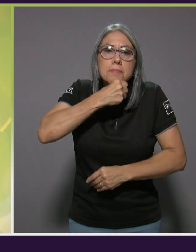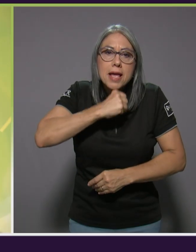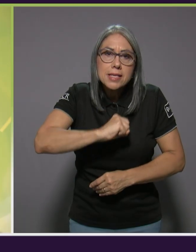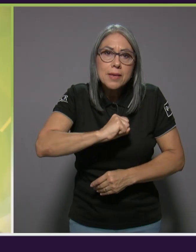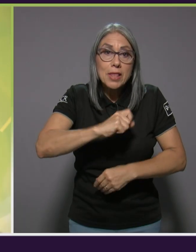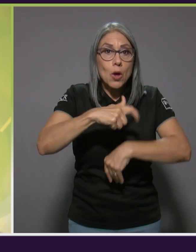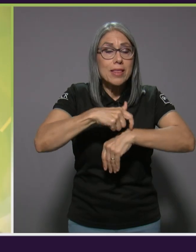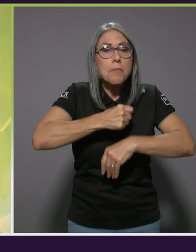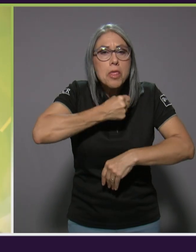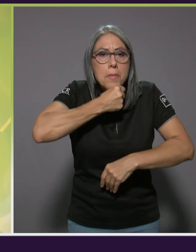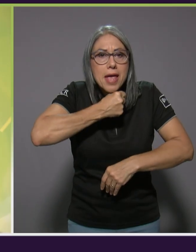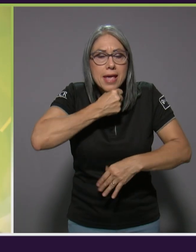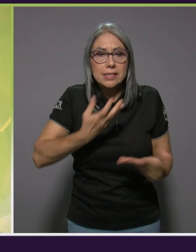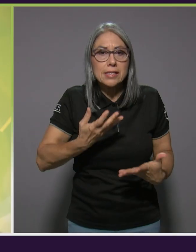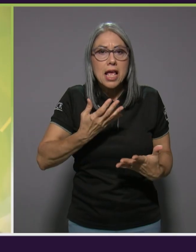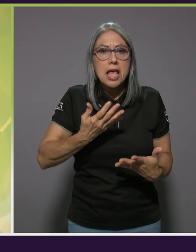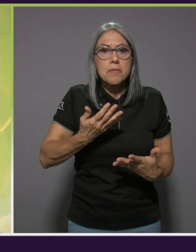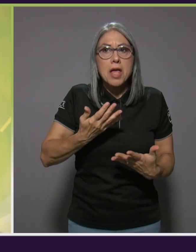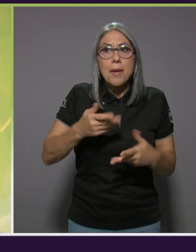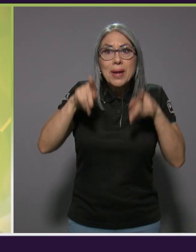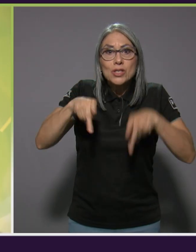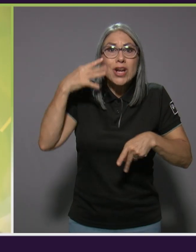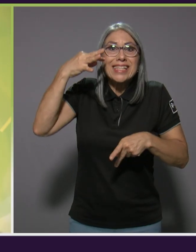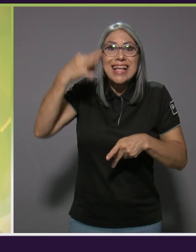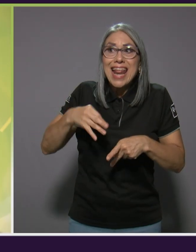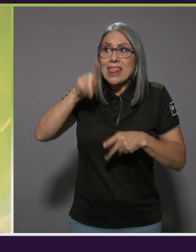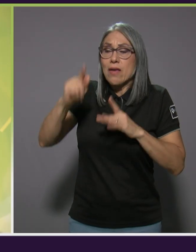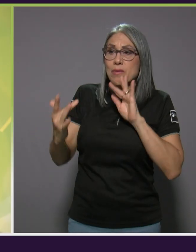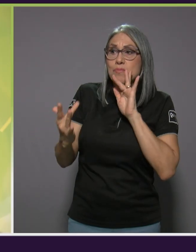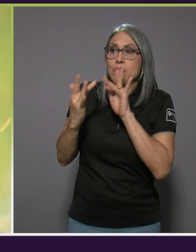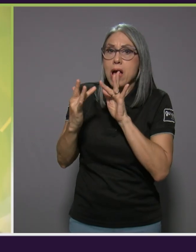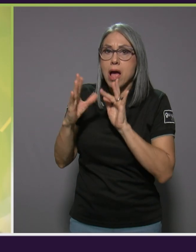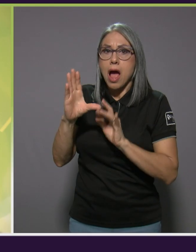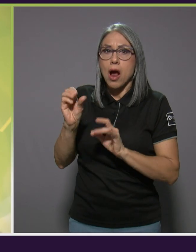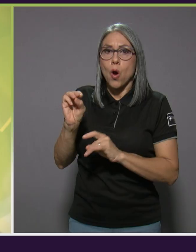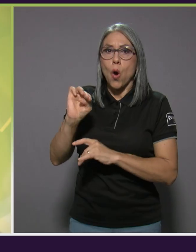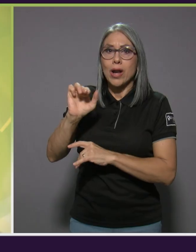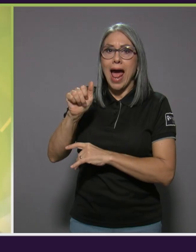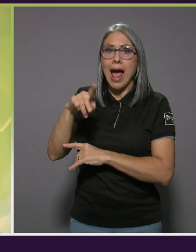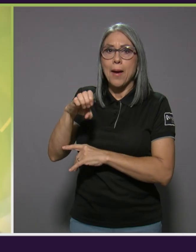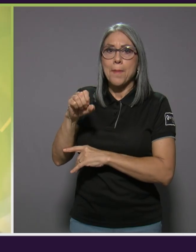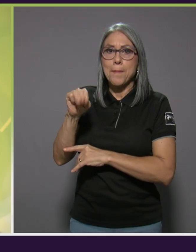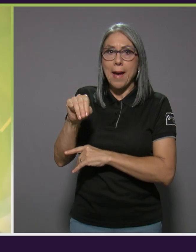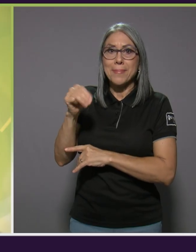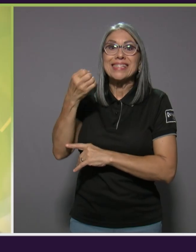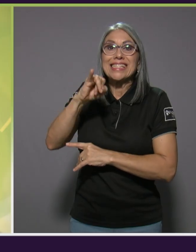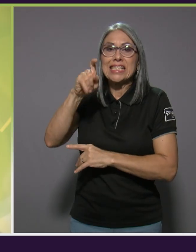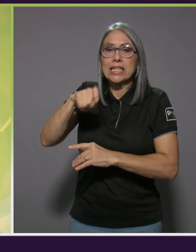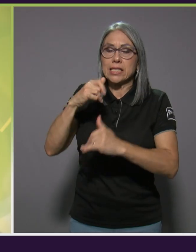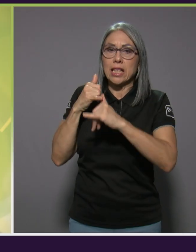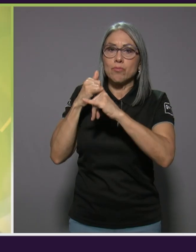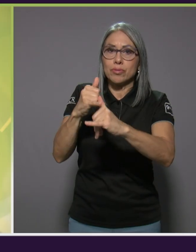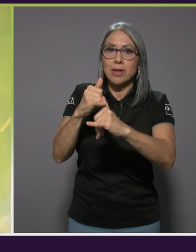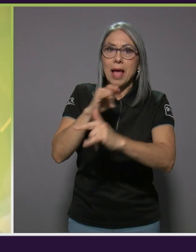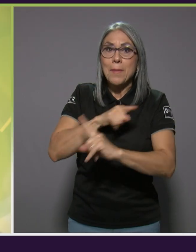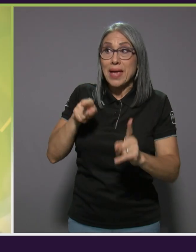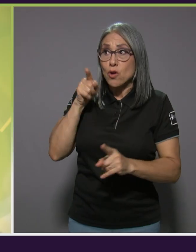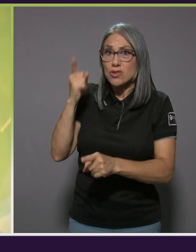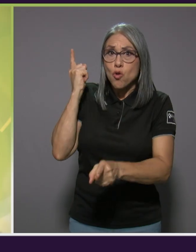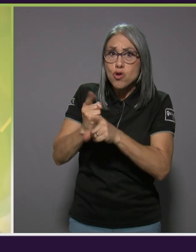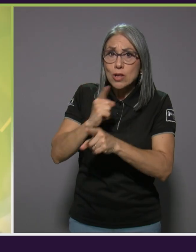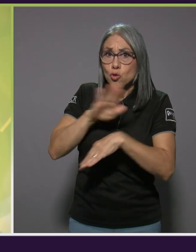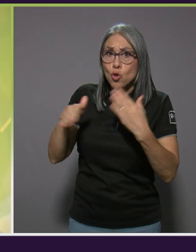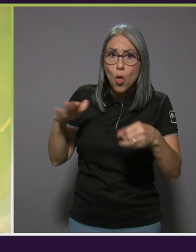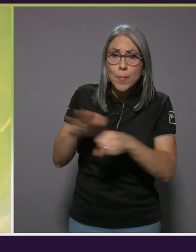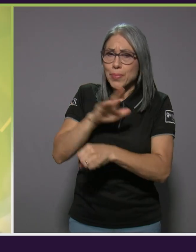de vejez, creen que es a CONAPAM a quien tienen que dirigirse cuando desean hacer una denuncia. Y esto no es del todo correcto. Sí se